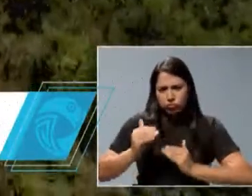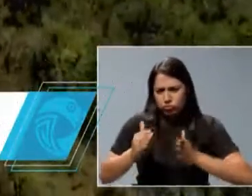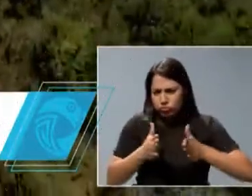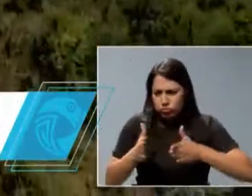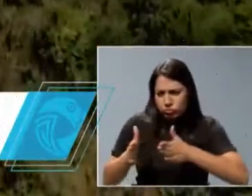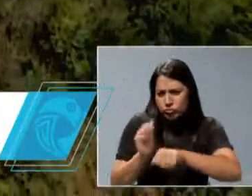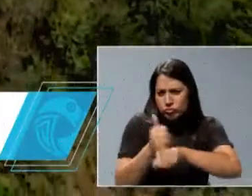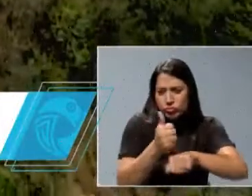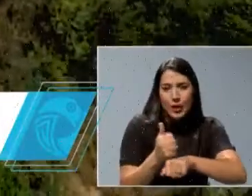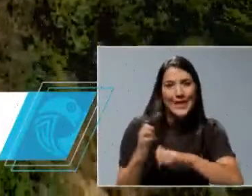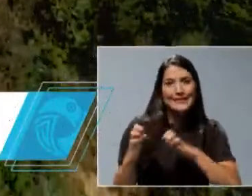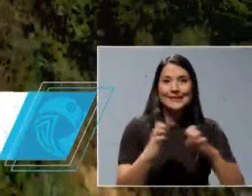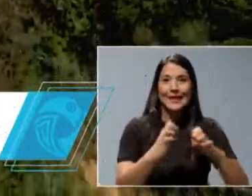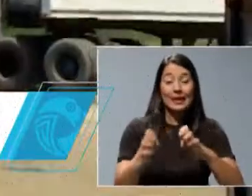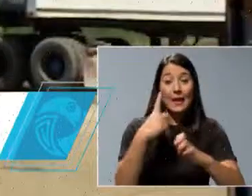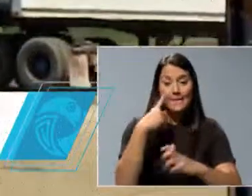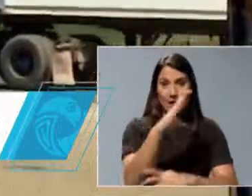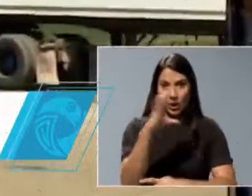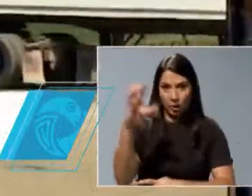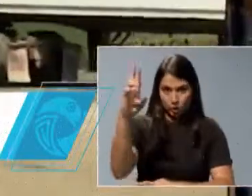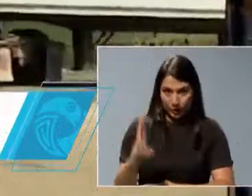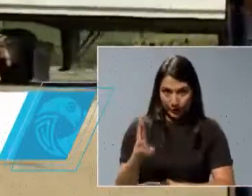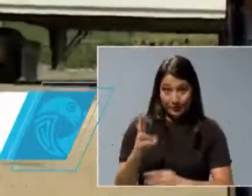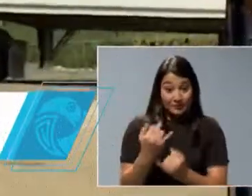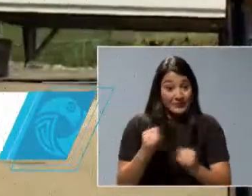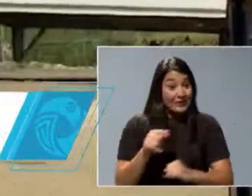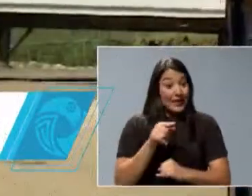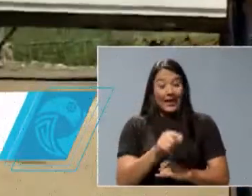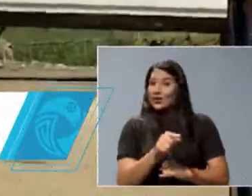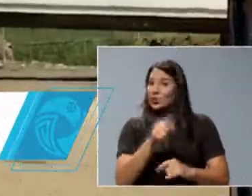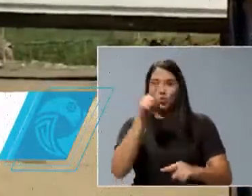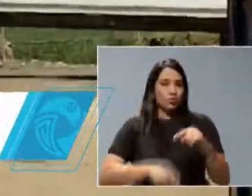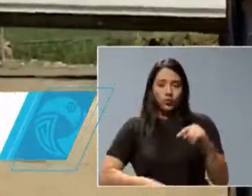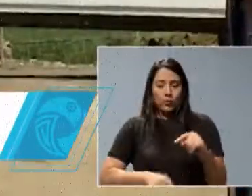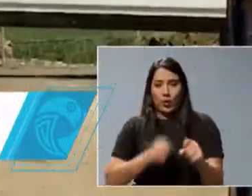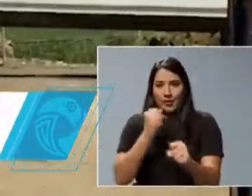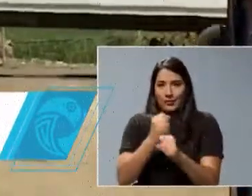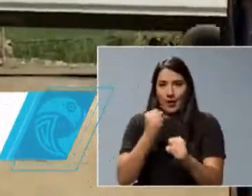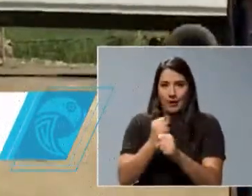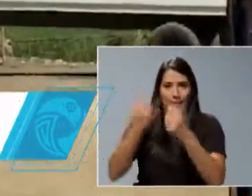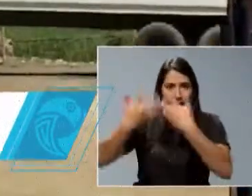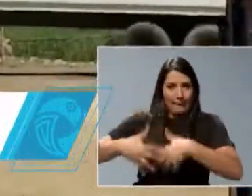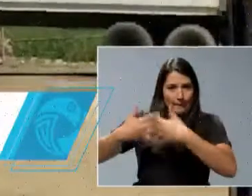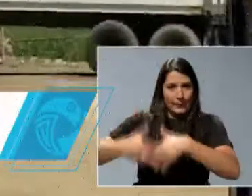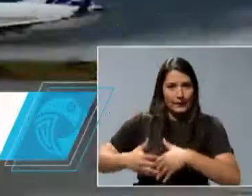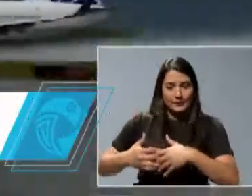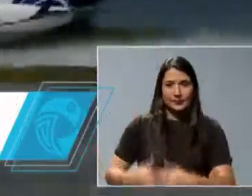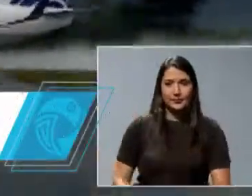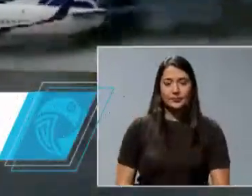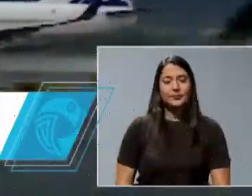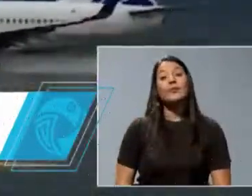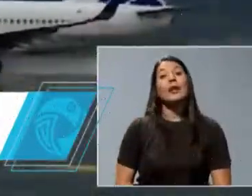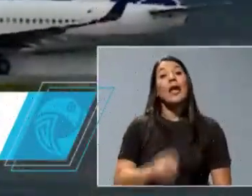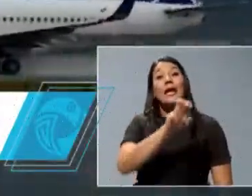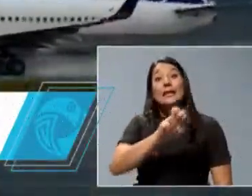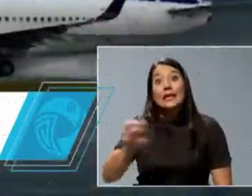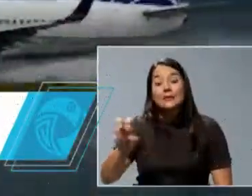la supervivencia nacional. Sin ella se paralizaría completamente la industria, el